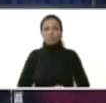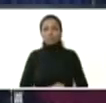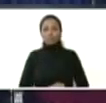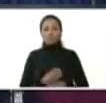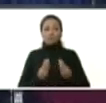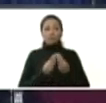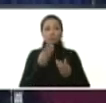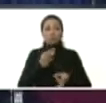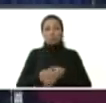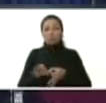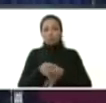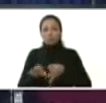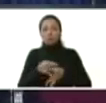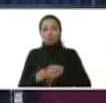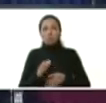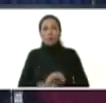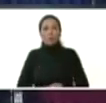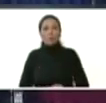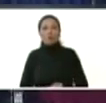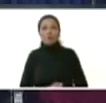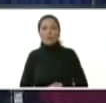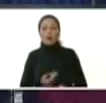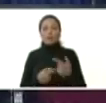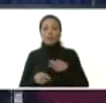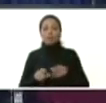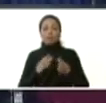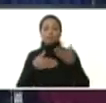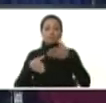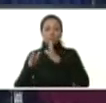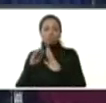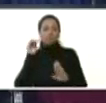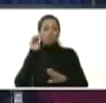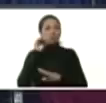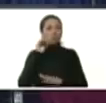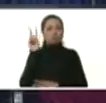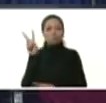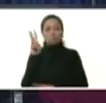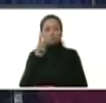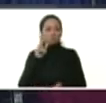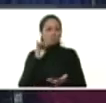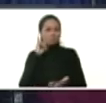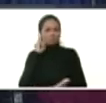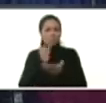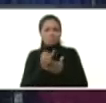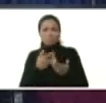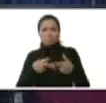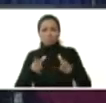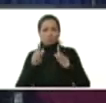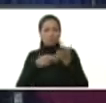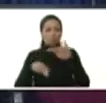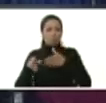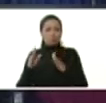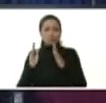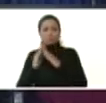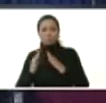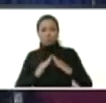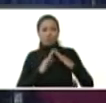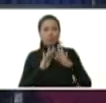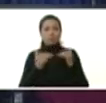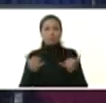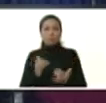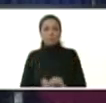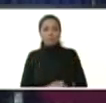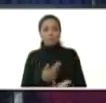petro, vamos a construir las viviendas del futuro de Venezuela. Ya estamos construyendo viviendas. Ya